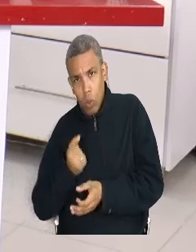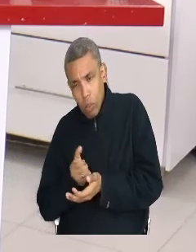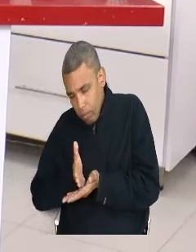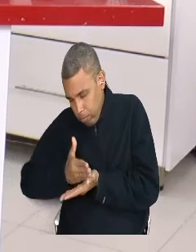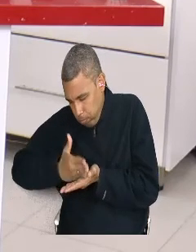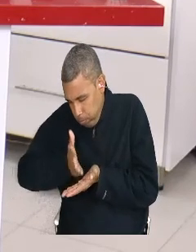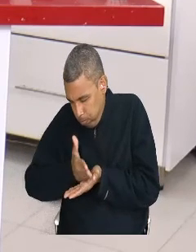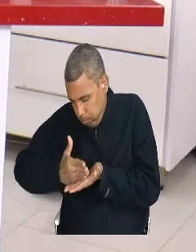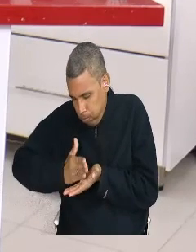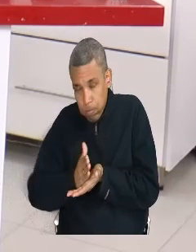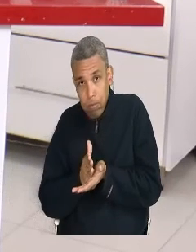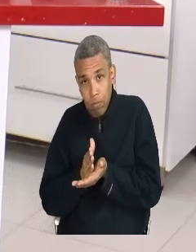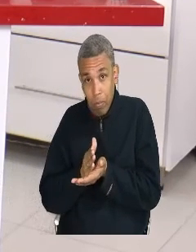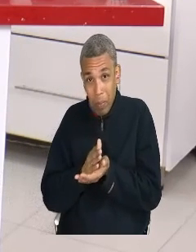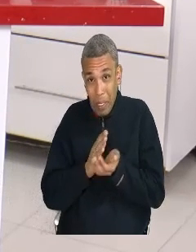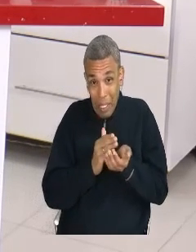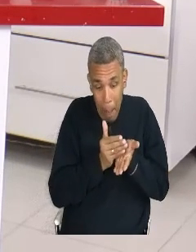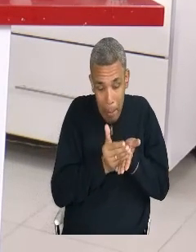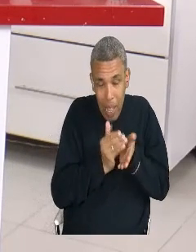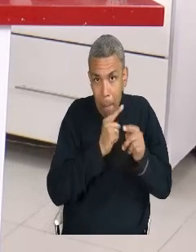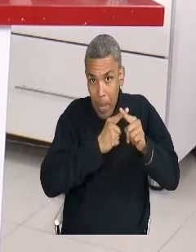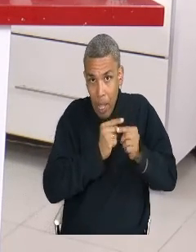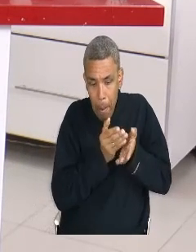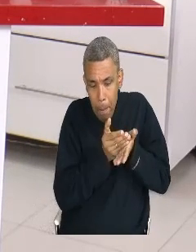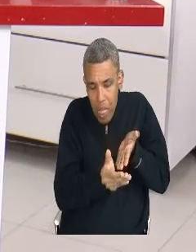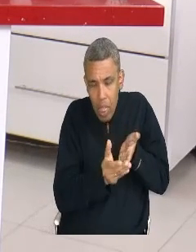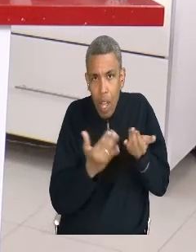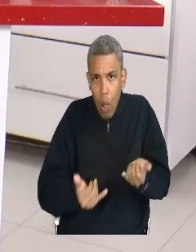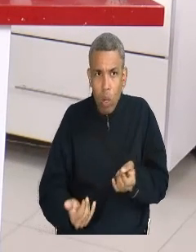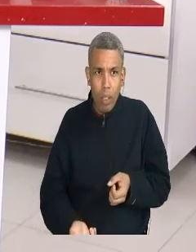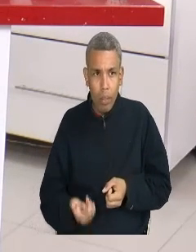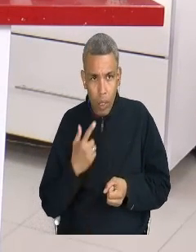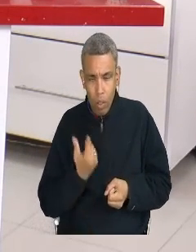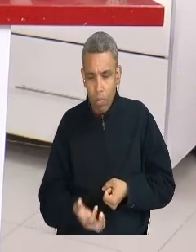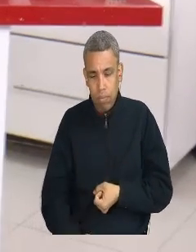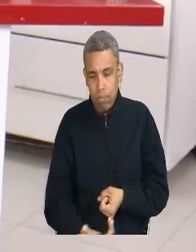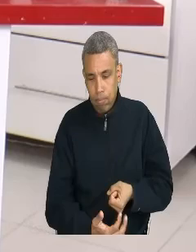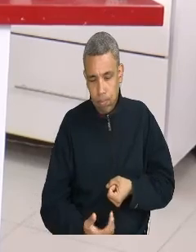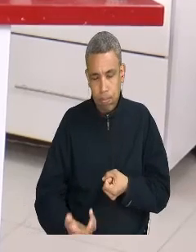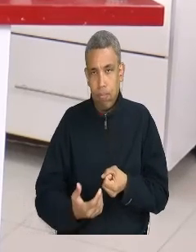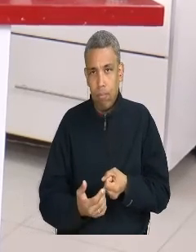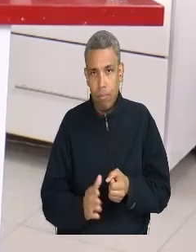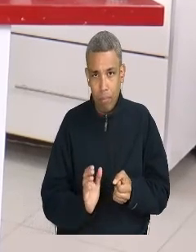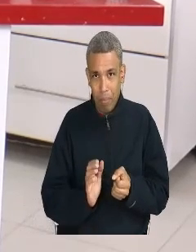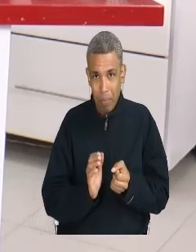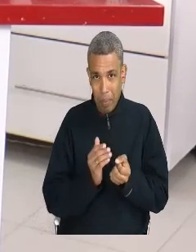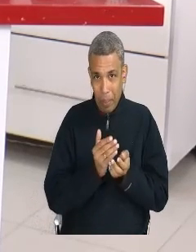Entonces, igual, el corte que sea en julianas, ya lo hemos visto.